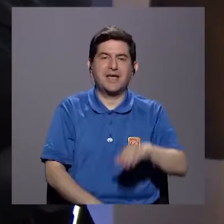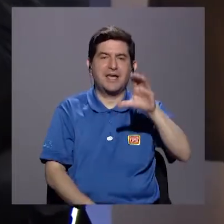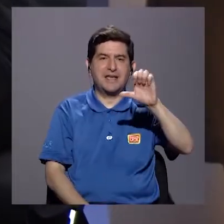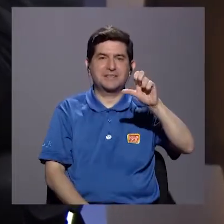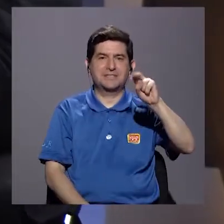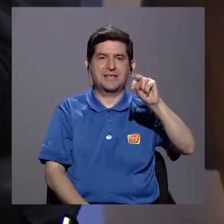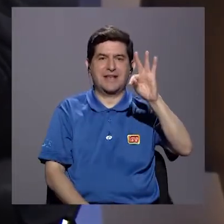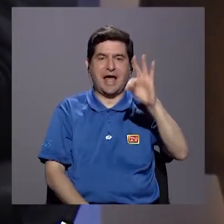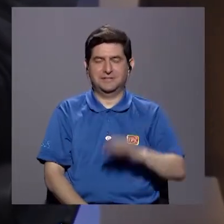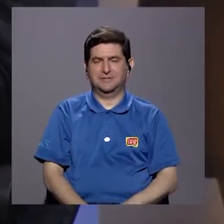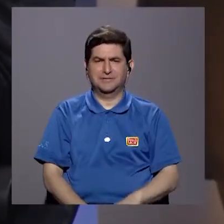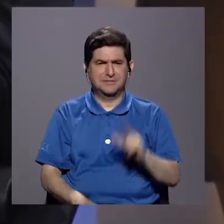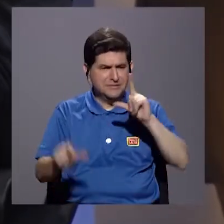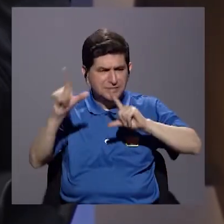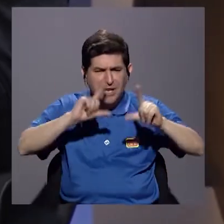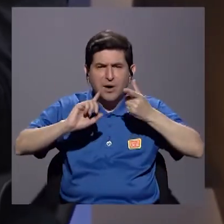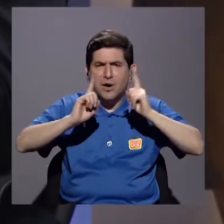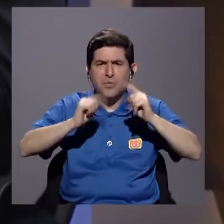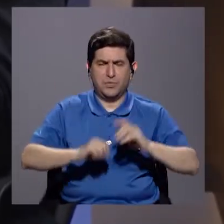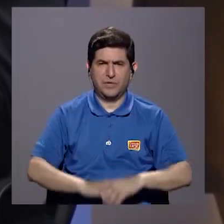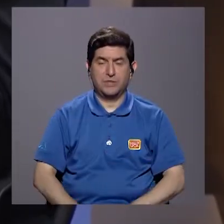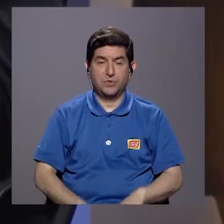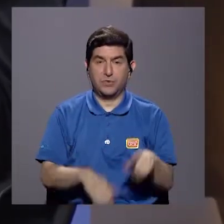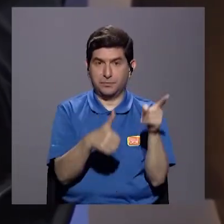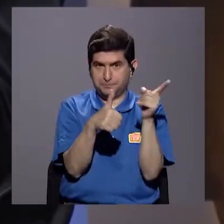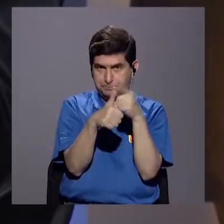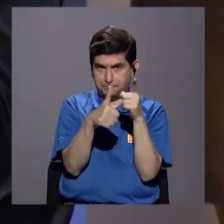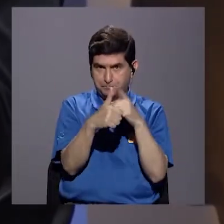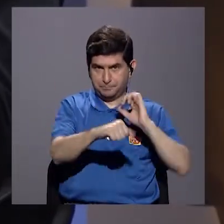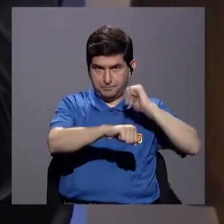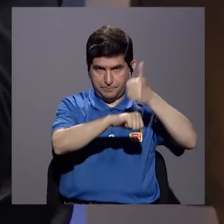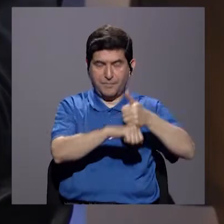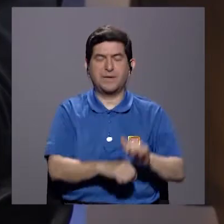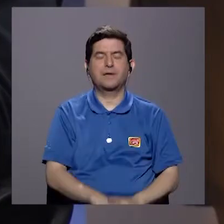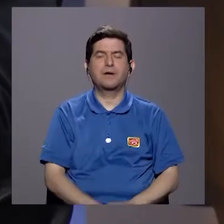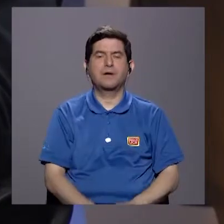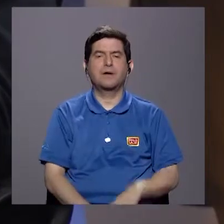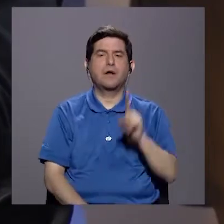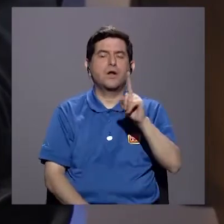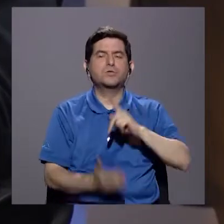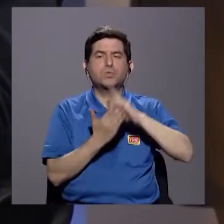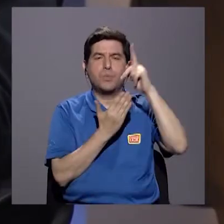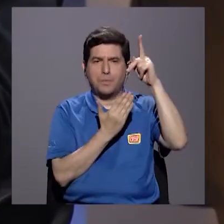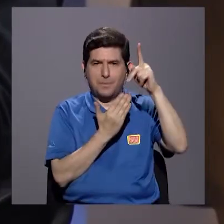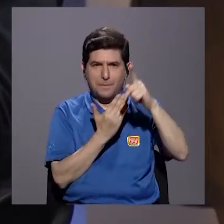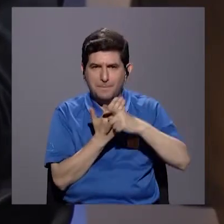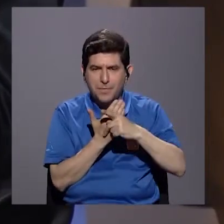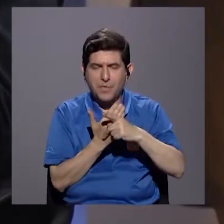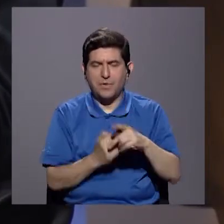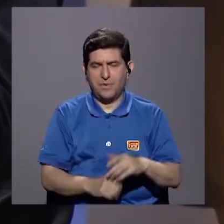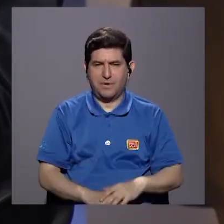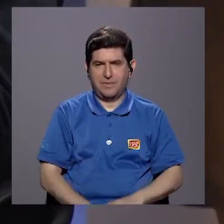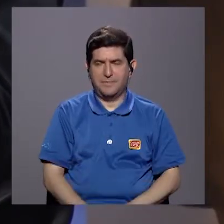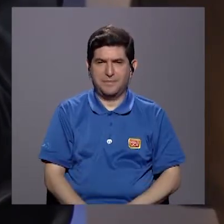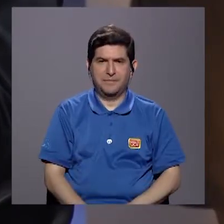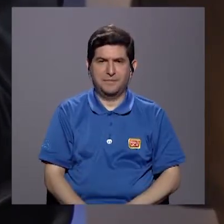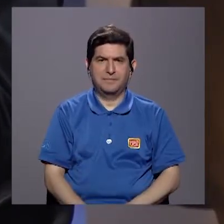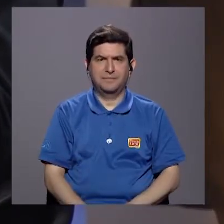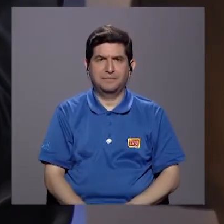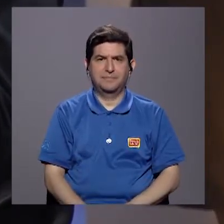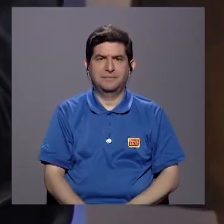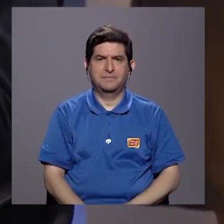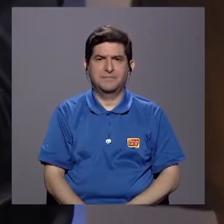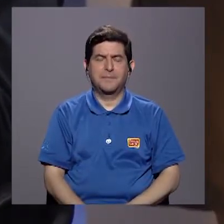en el SENAT. ¿Y cuáles son esos laboratorios? Bueno, el primero que se creó es el PRIAS, que es un programa